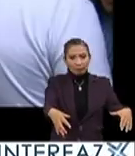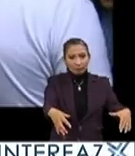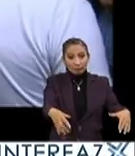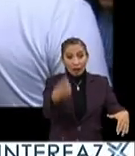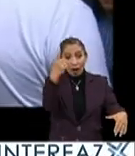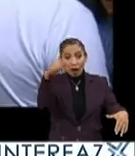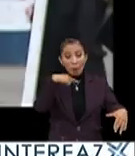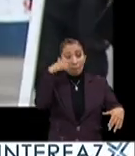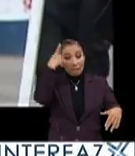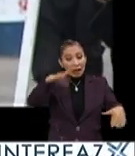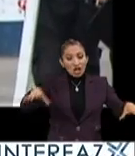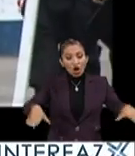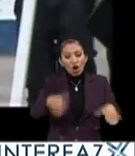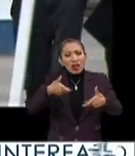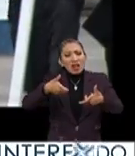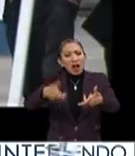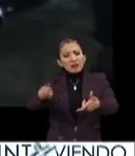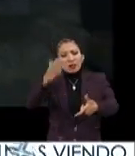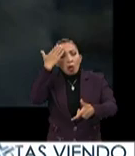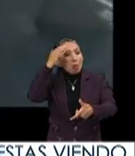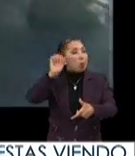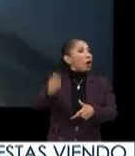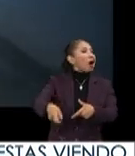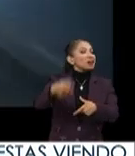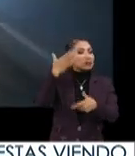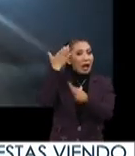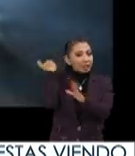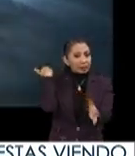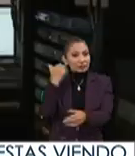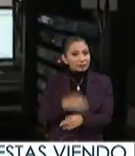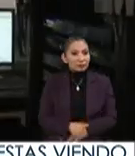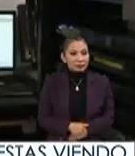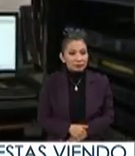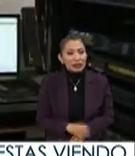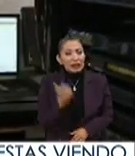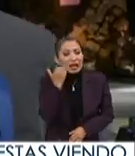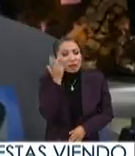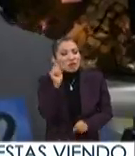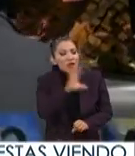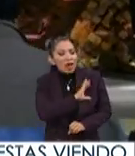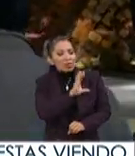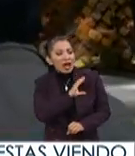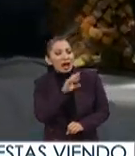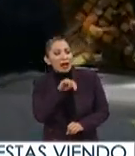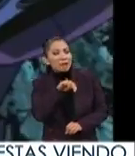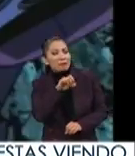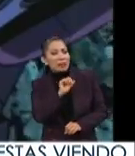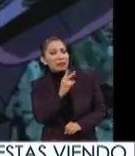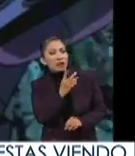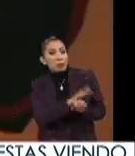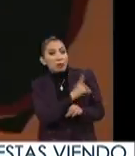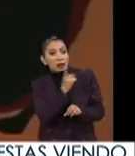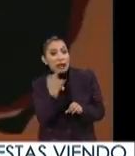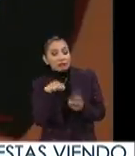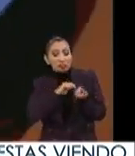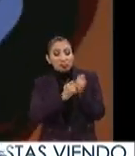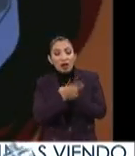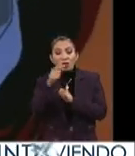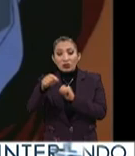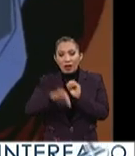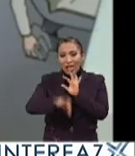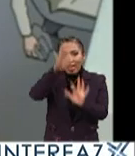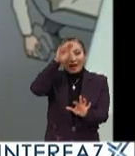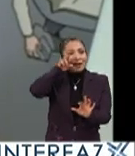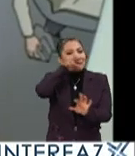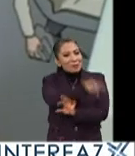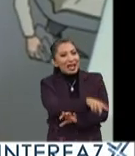Un pedazo del México urbano que no todos conocían en ese entonces. Queremos tanto a Canal 22 porque se convirtió en una opción para